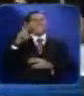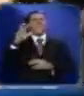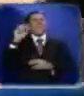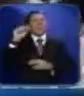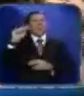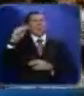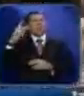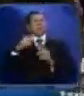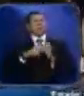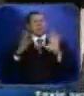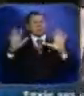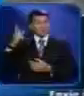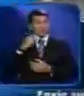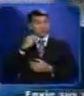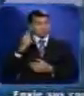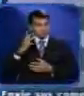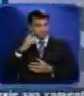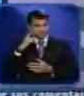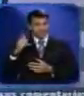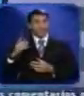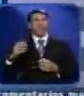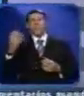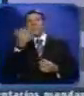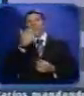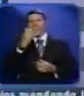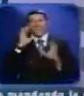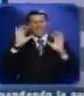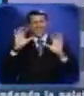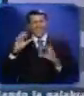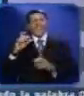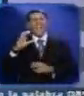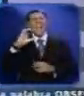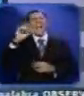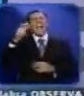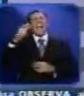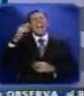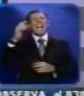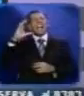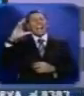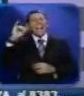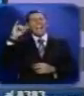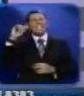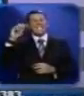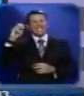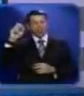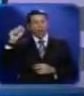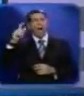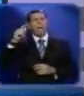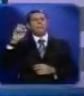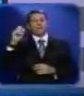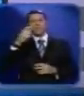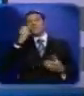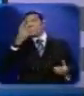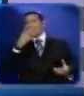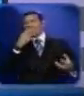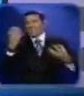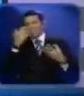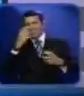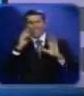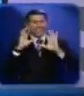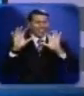2010. El comediante Callito Aponte celebró entre música y mucho buen humor sus 50 años de